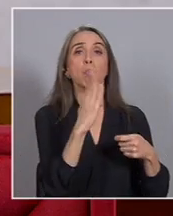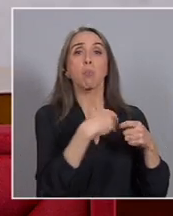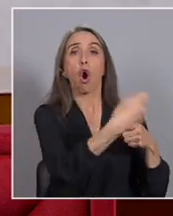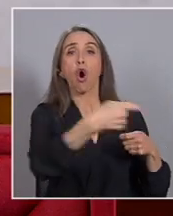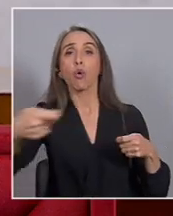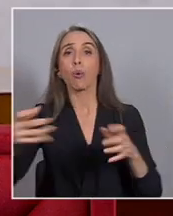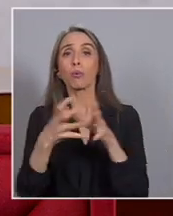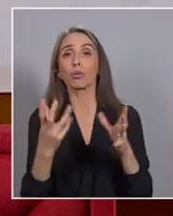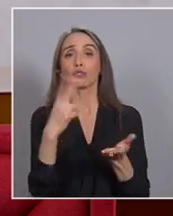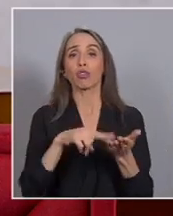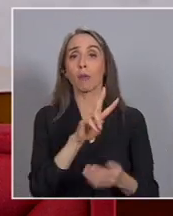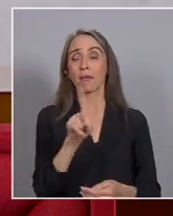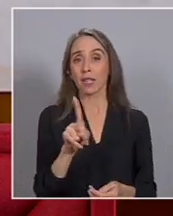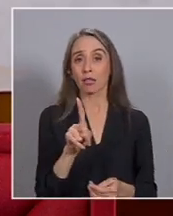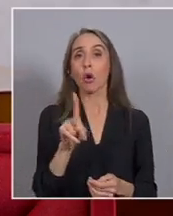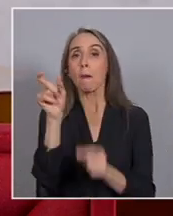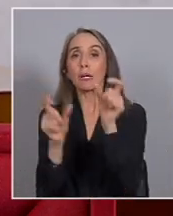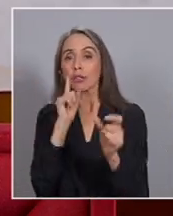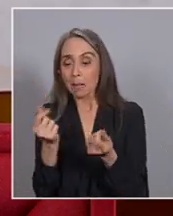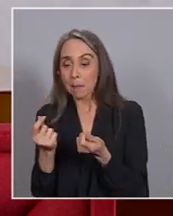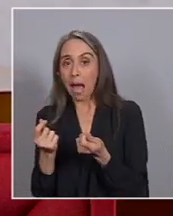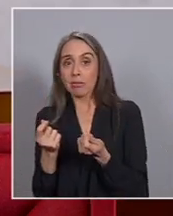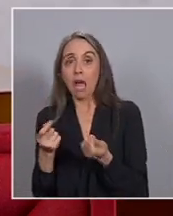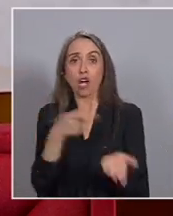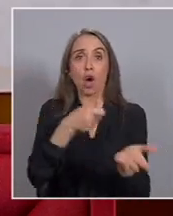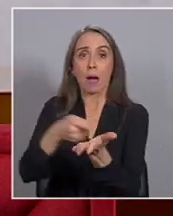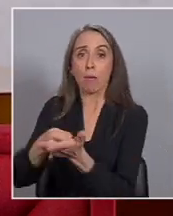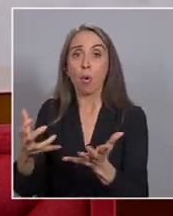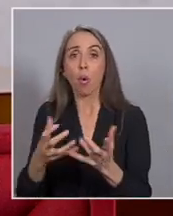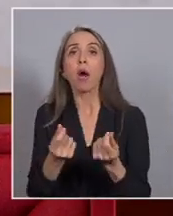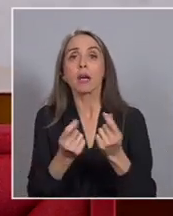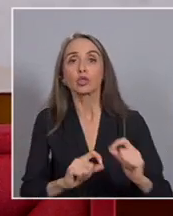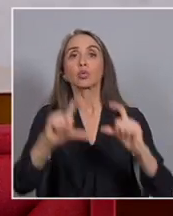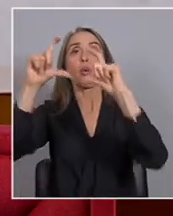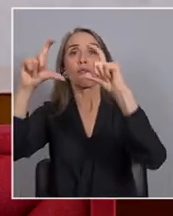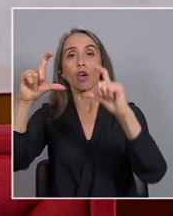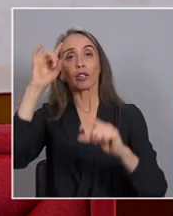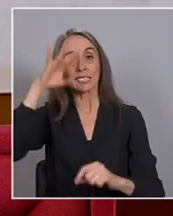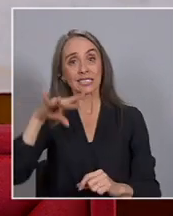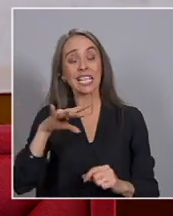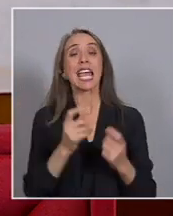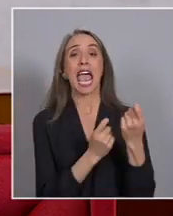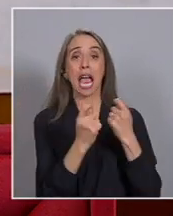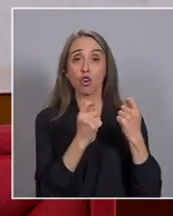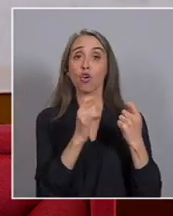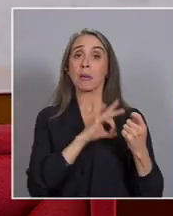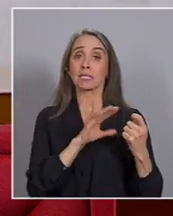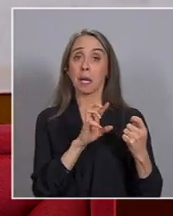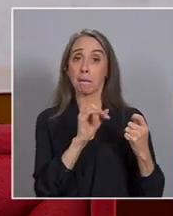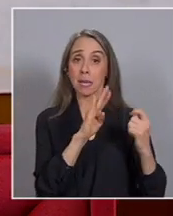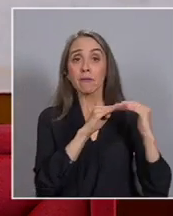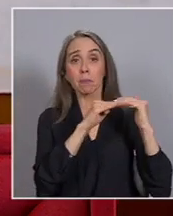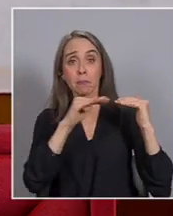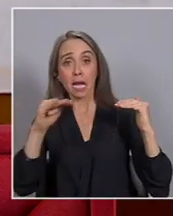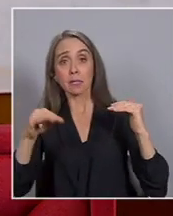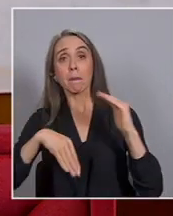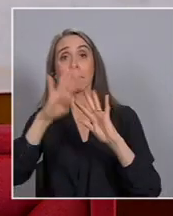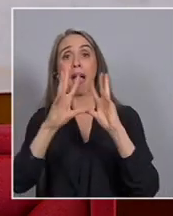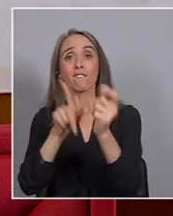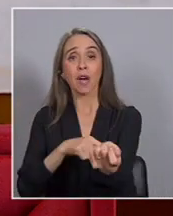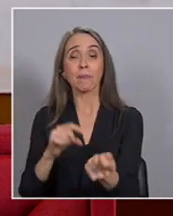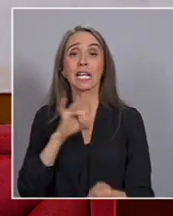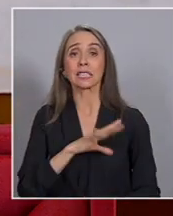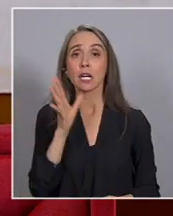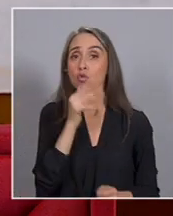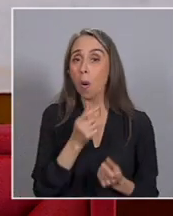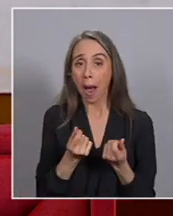2021. Y si bien hemos logrado estabilizar la economía, sé que la mayoría de los hogares de Chile sigue teniendo problemas para costear